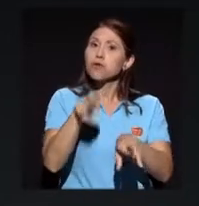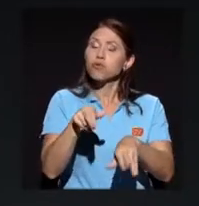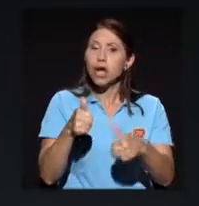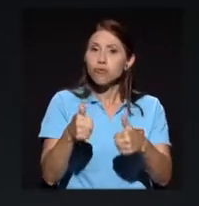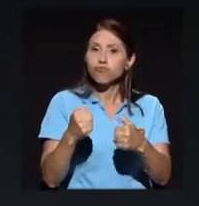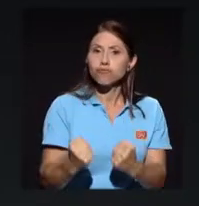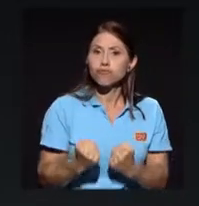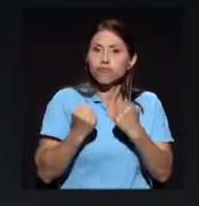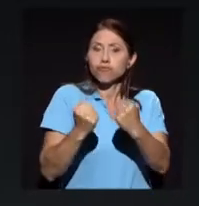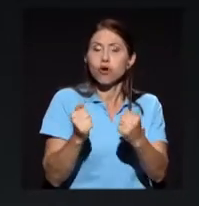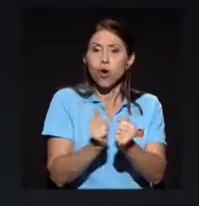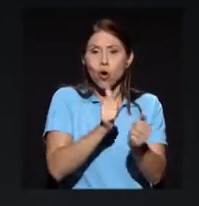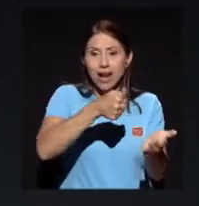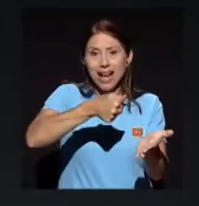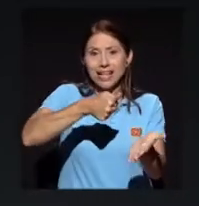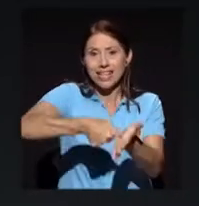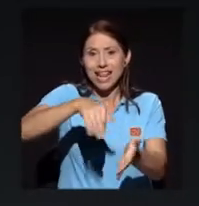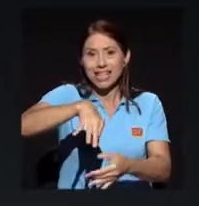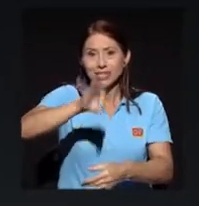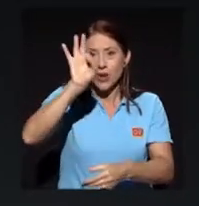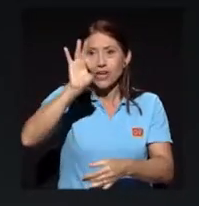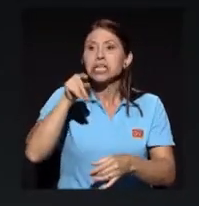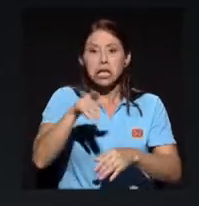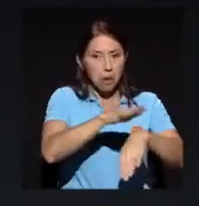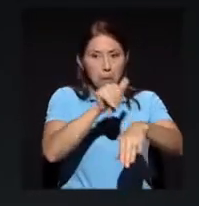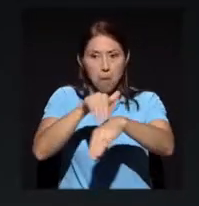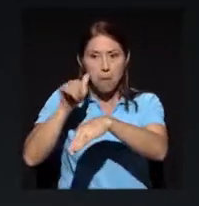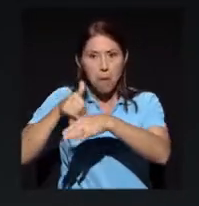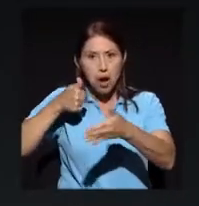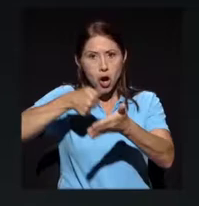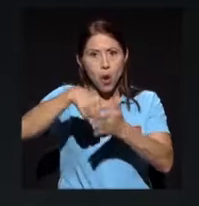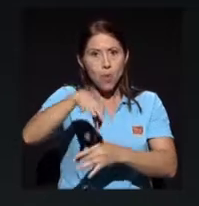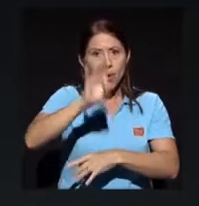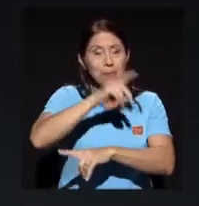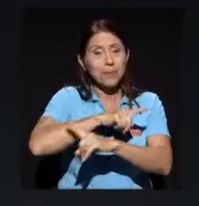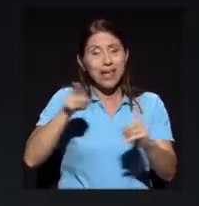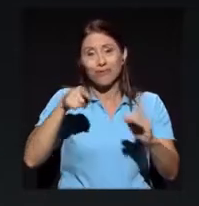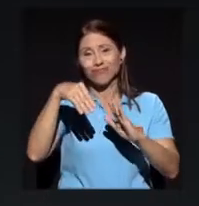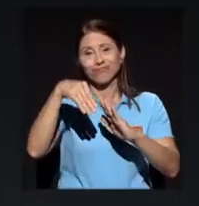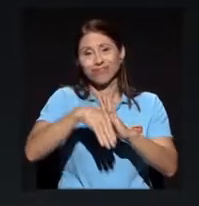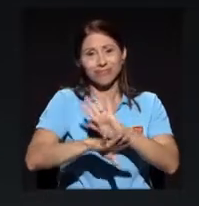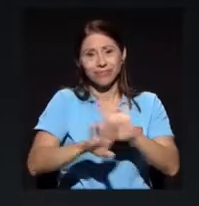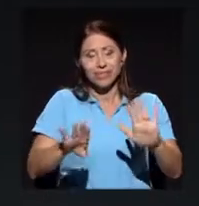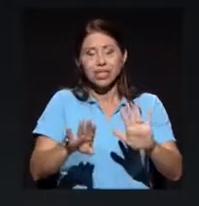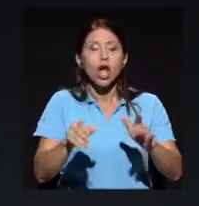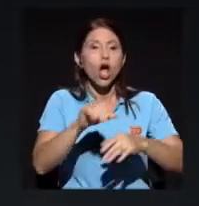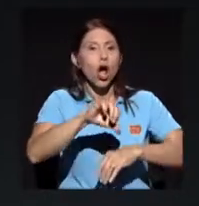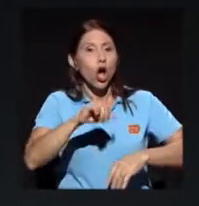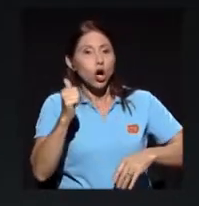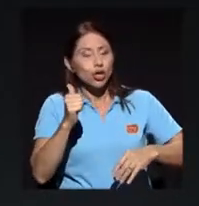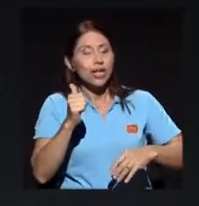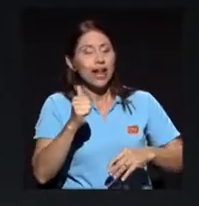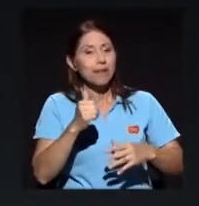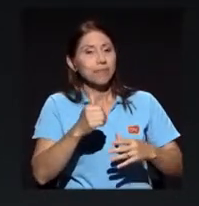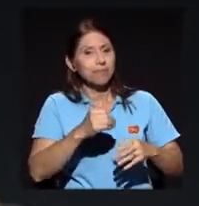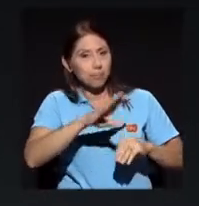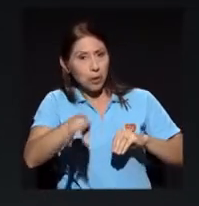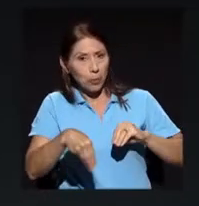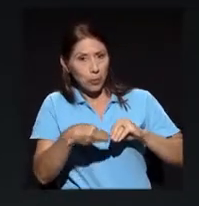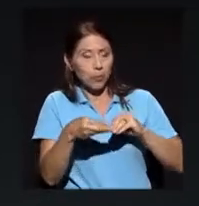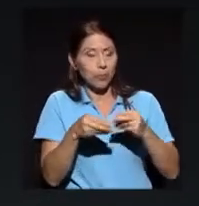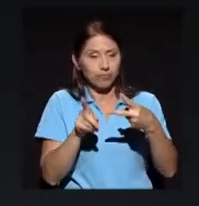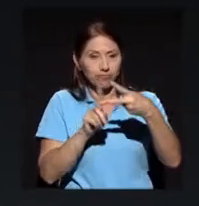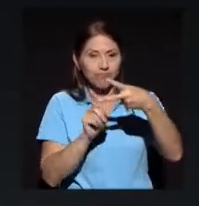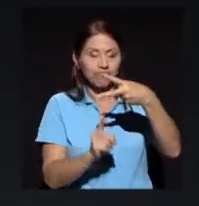elecciones convoca elecciones y le va como un quebrado la otra observación que quería hacer de esa nota